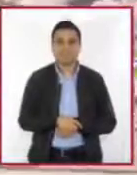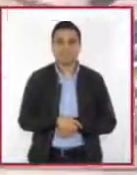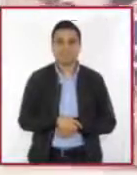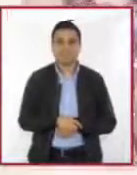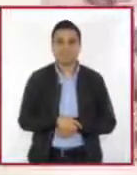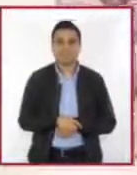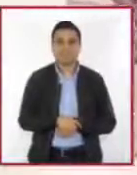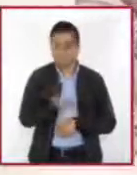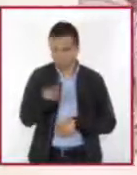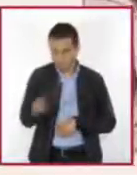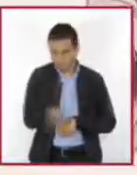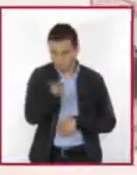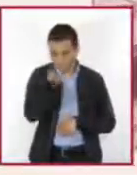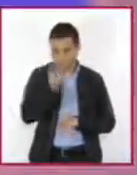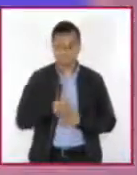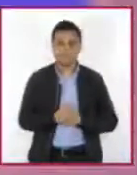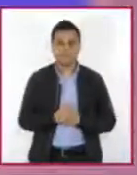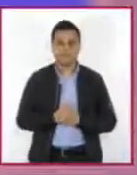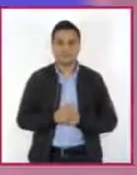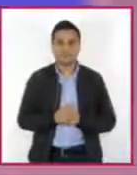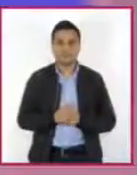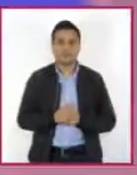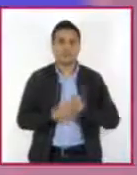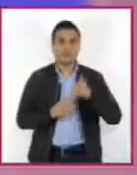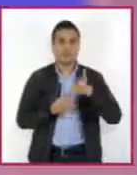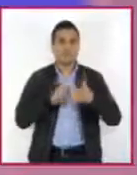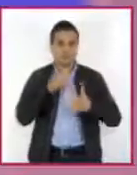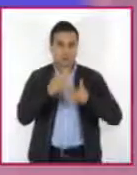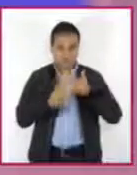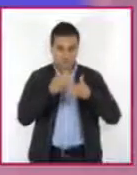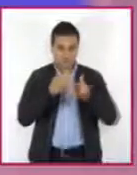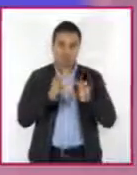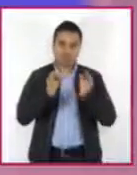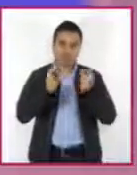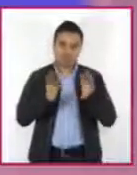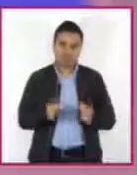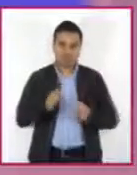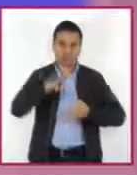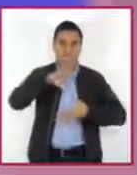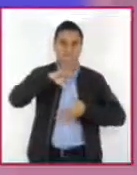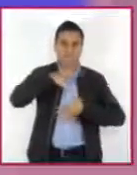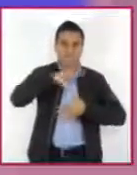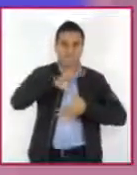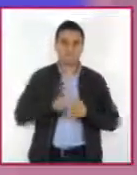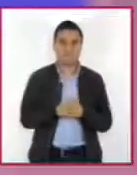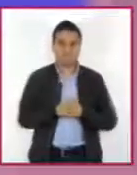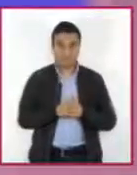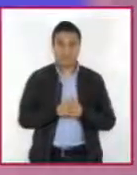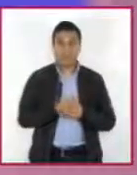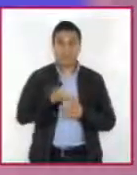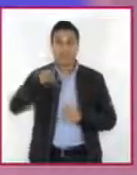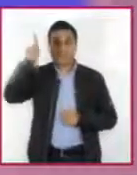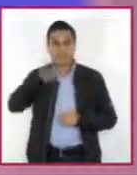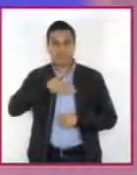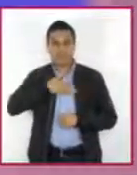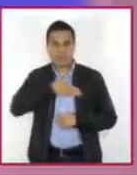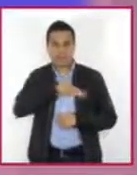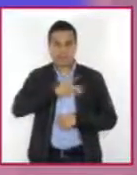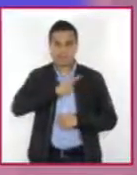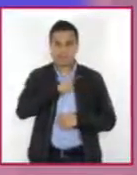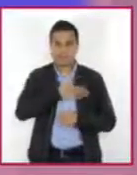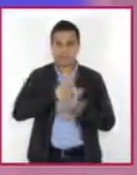La pregunta dice: procesos que se dieron en América mientras Napoleón invadía España entre